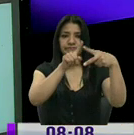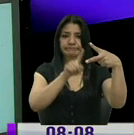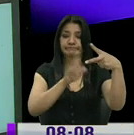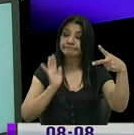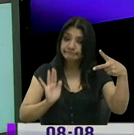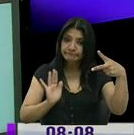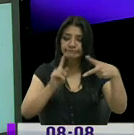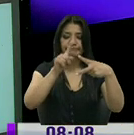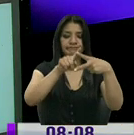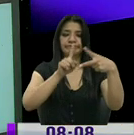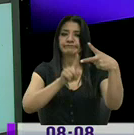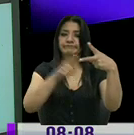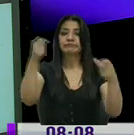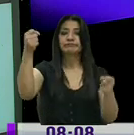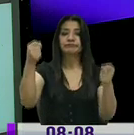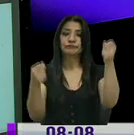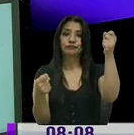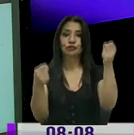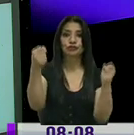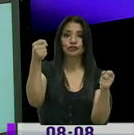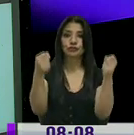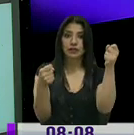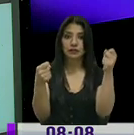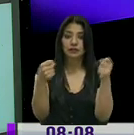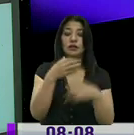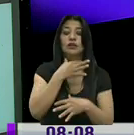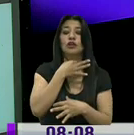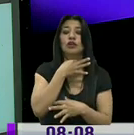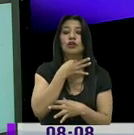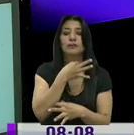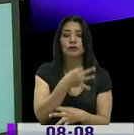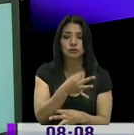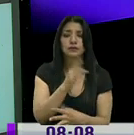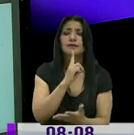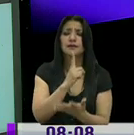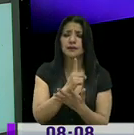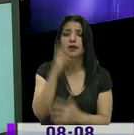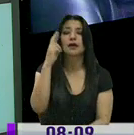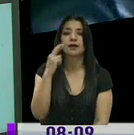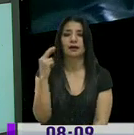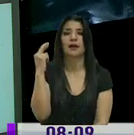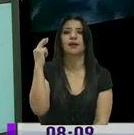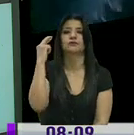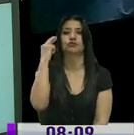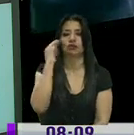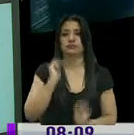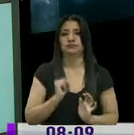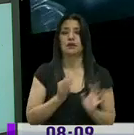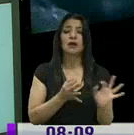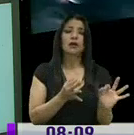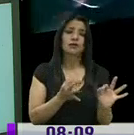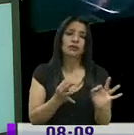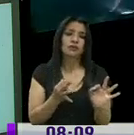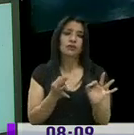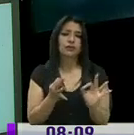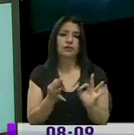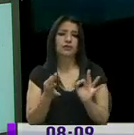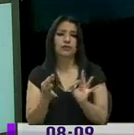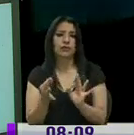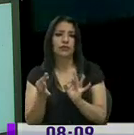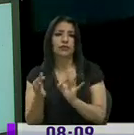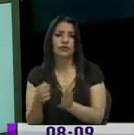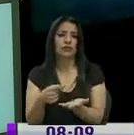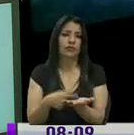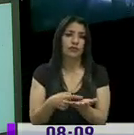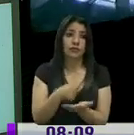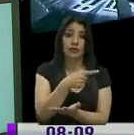la una los chóferes aunque no me guste tienen razón le están dando largas y largas y largas no solamente esta